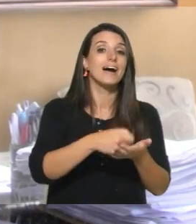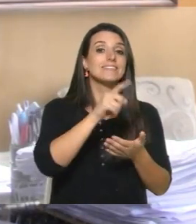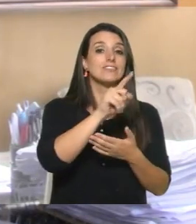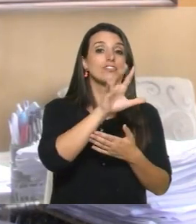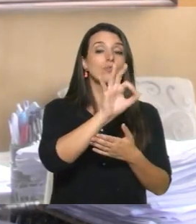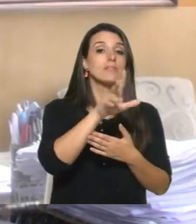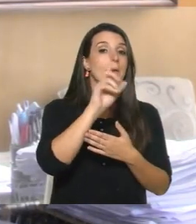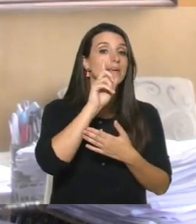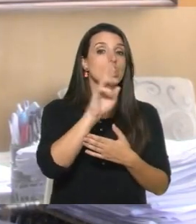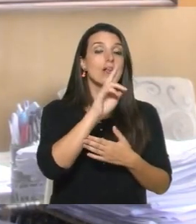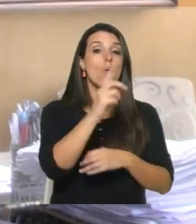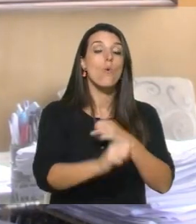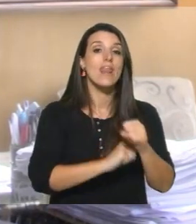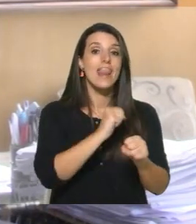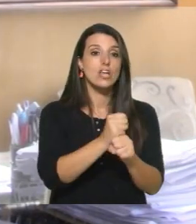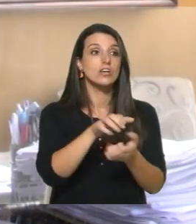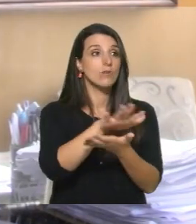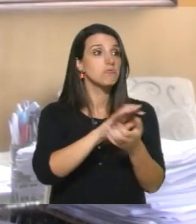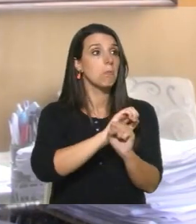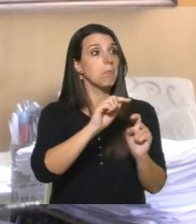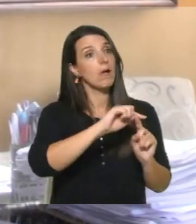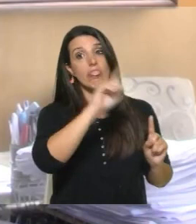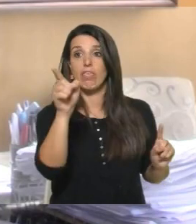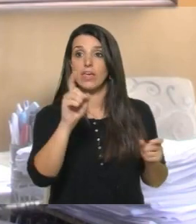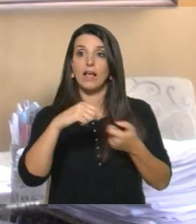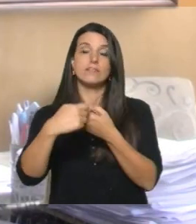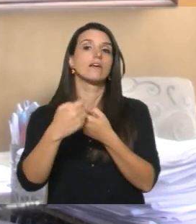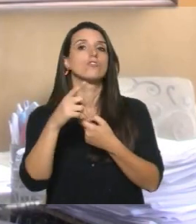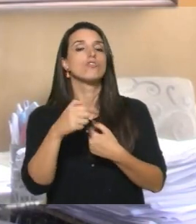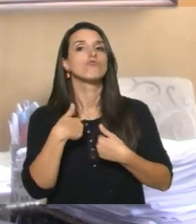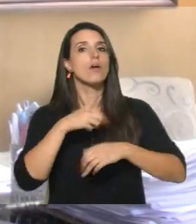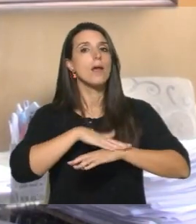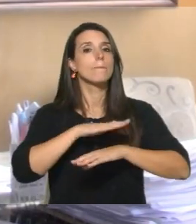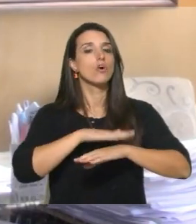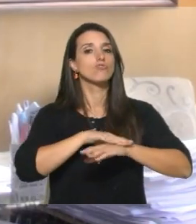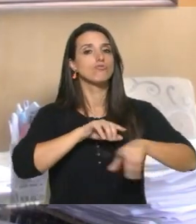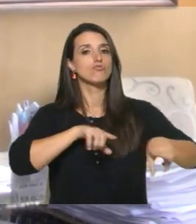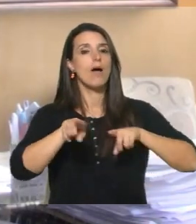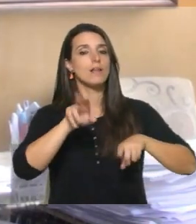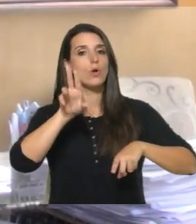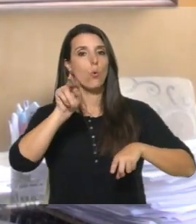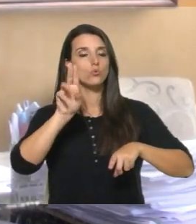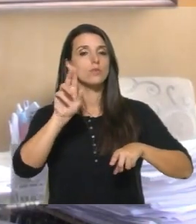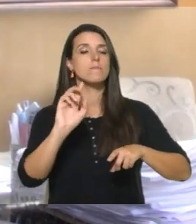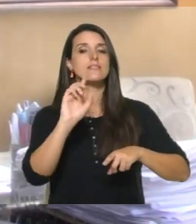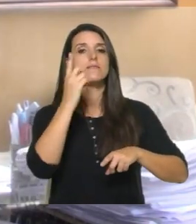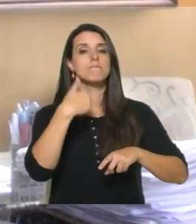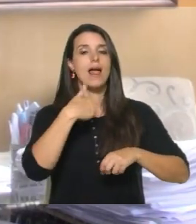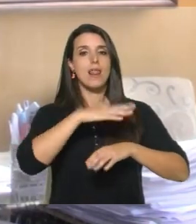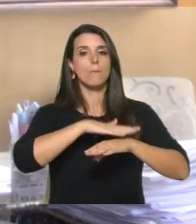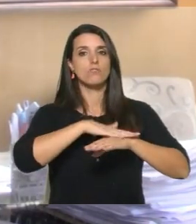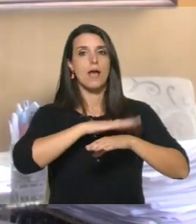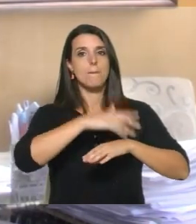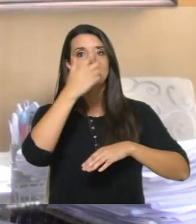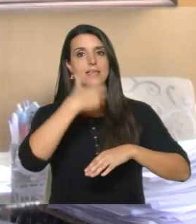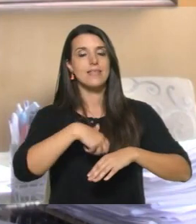50,000 por año en esta situación Entonces yo como responsable de la educación técnica y mi principal responsabilidad